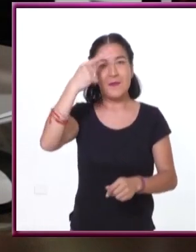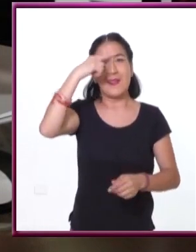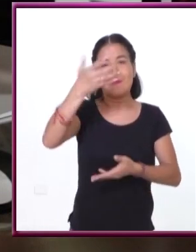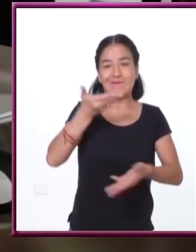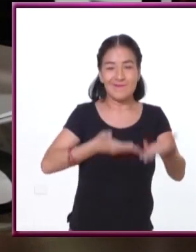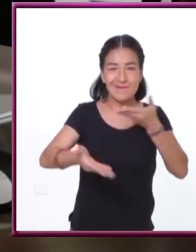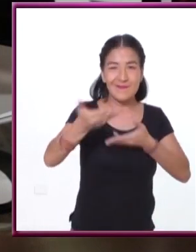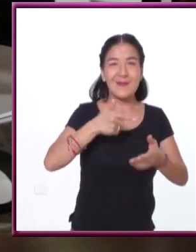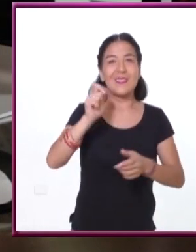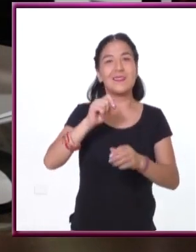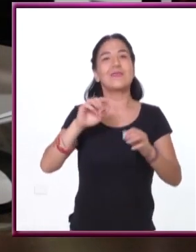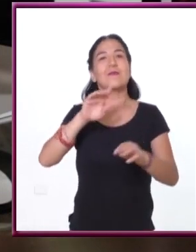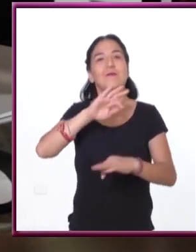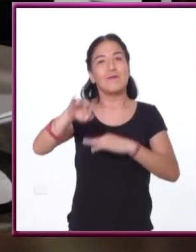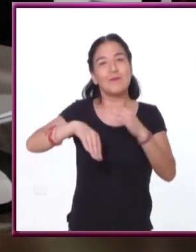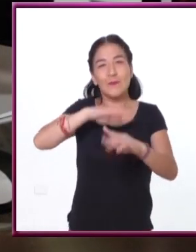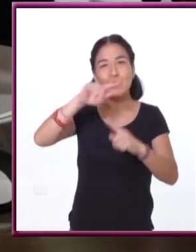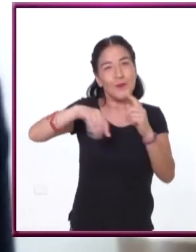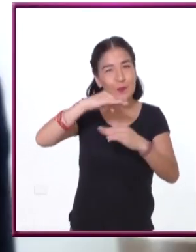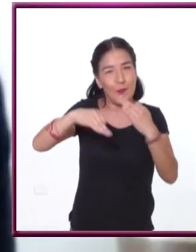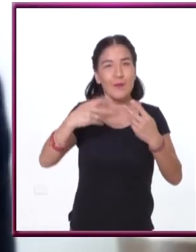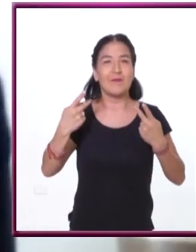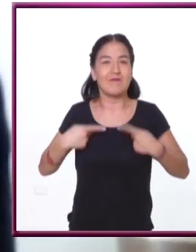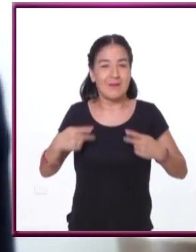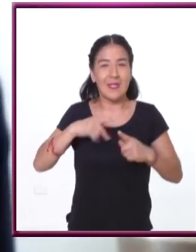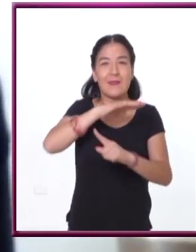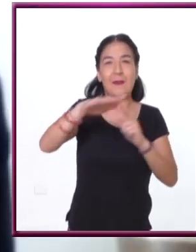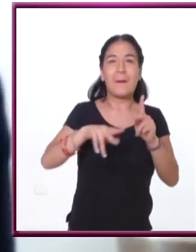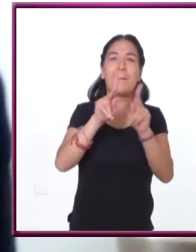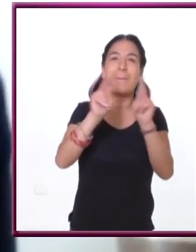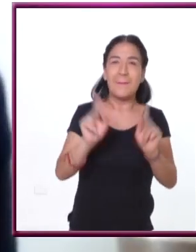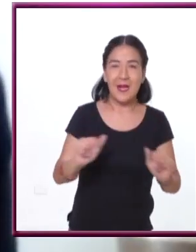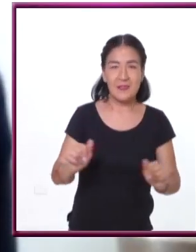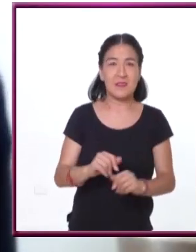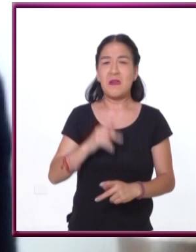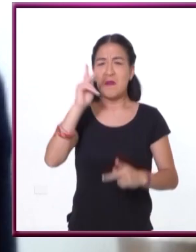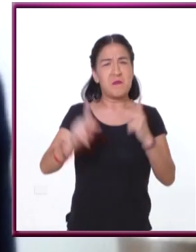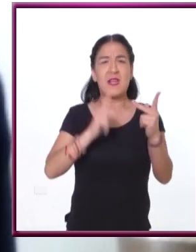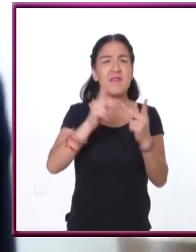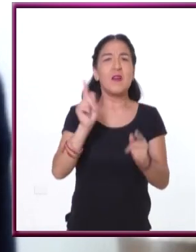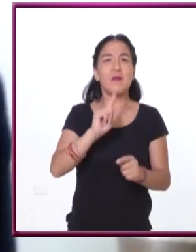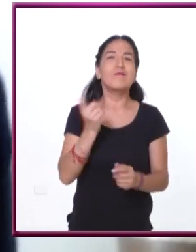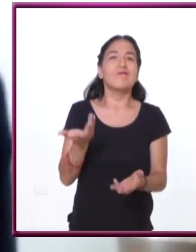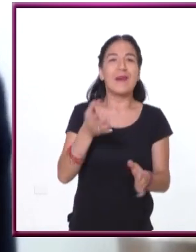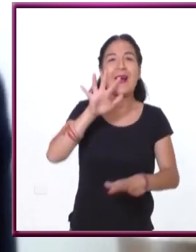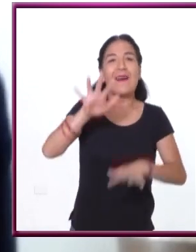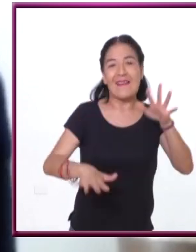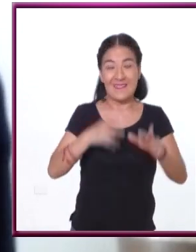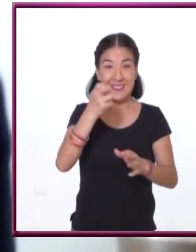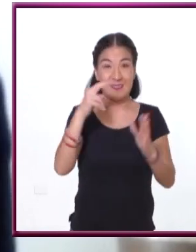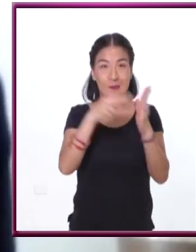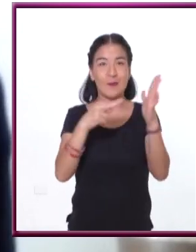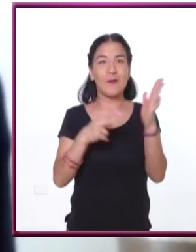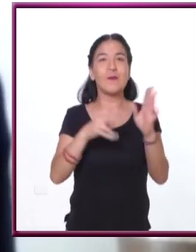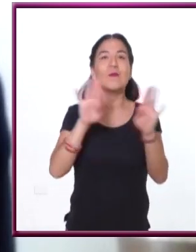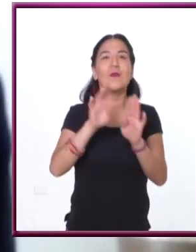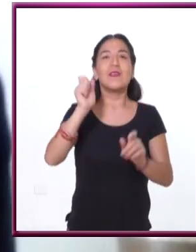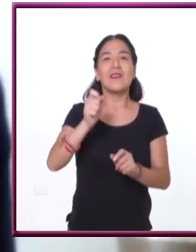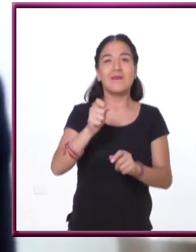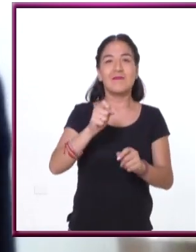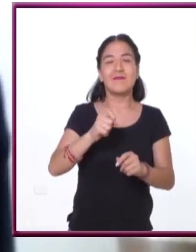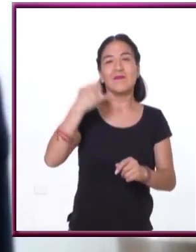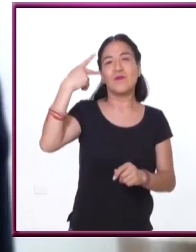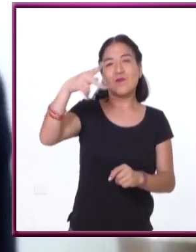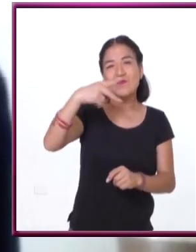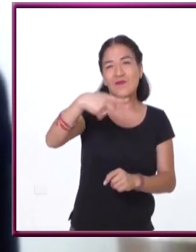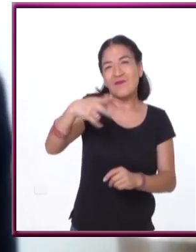una convivencia social. Esto sí hay que decirlo. ¿Por qué no son perfectas? Bueno, porque en muchas ocasiones esas normas están dominadas por una